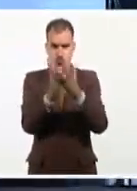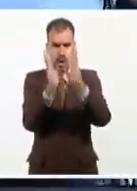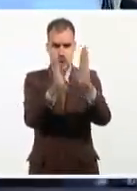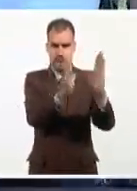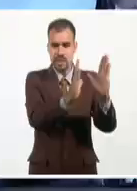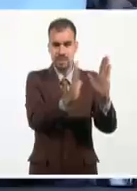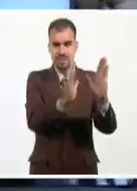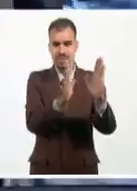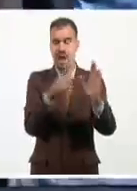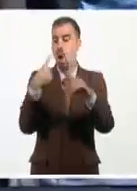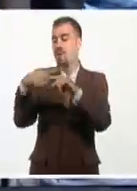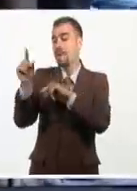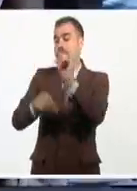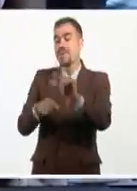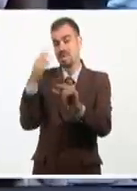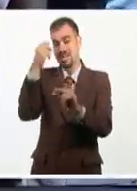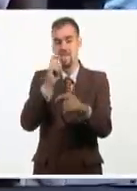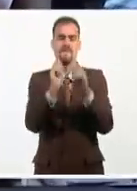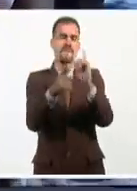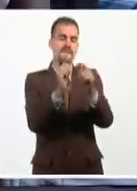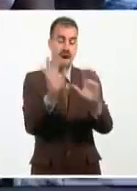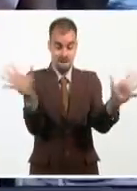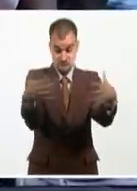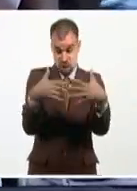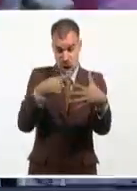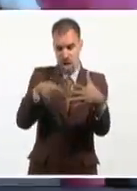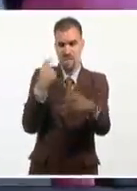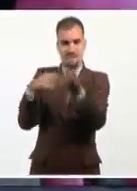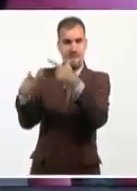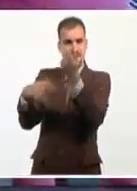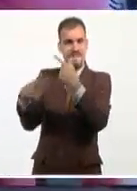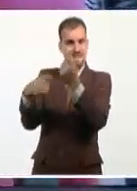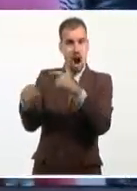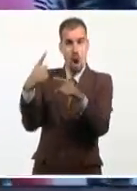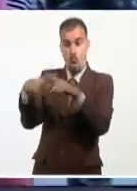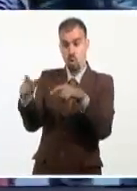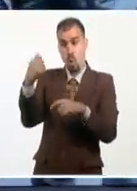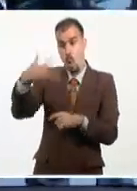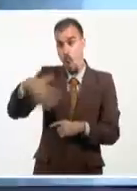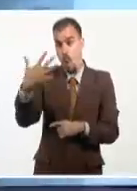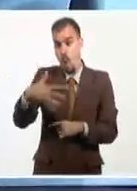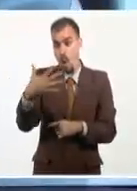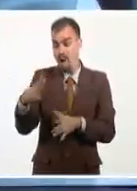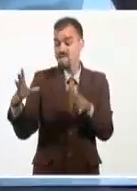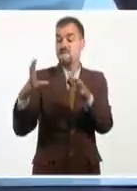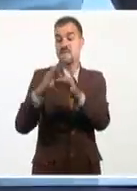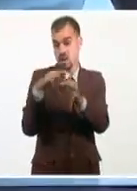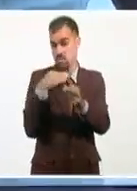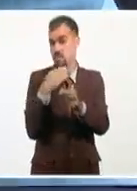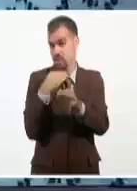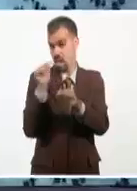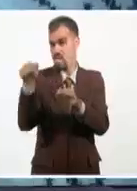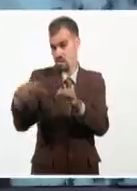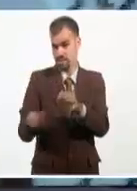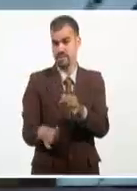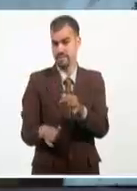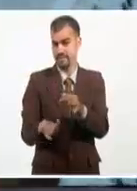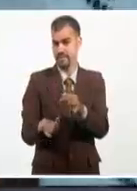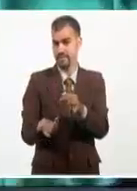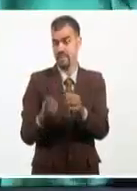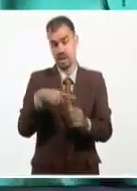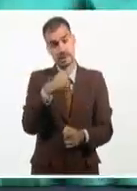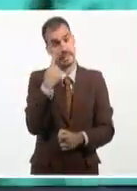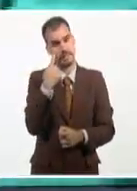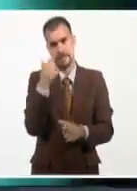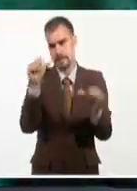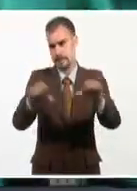revender, una triste realidad también y que ha sido denunciada en muchas ocasiones. Un tercer elemento sobre el que también ha advertido el primer secretario del partido y